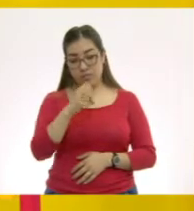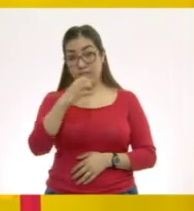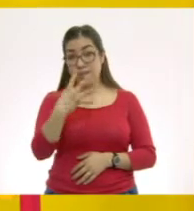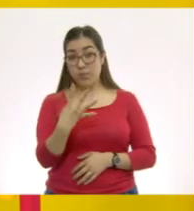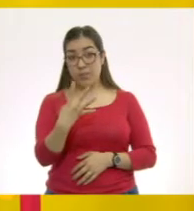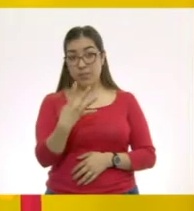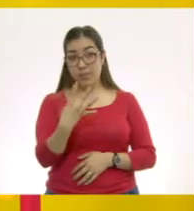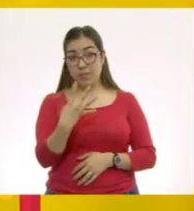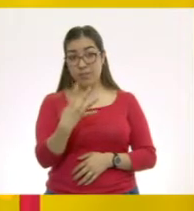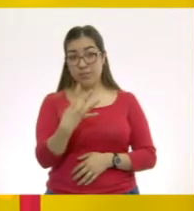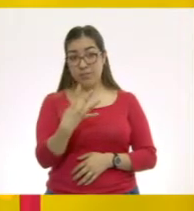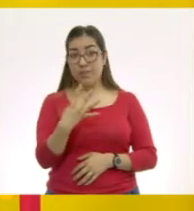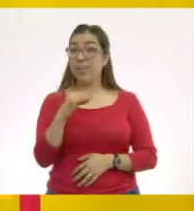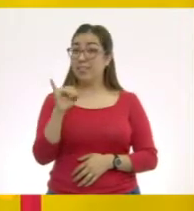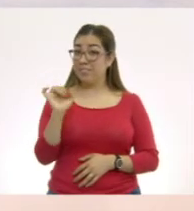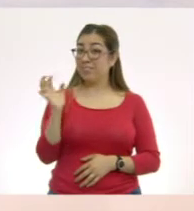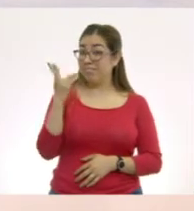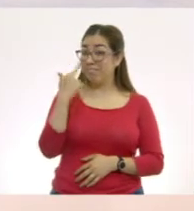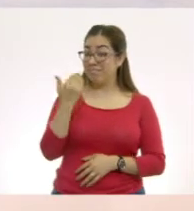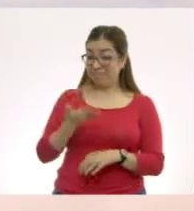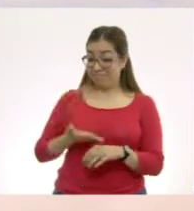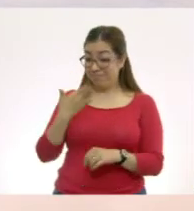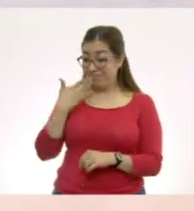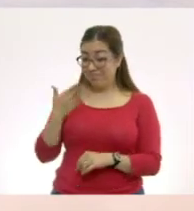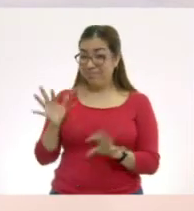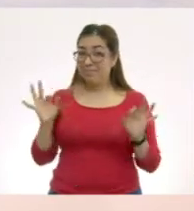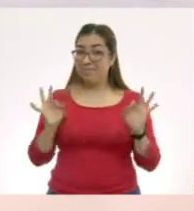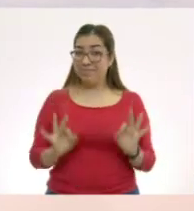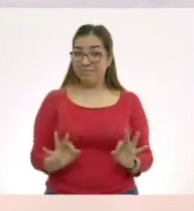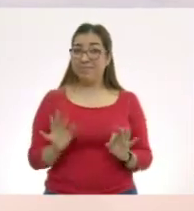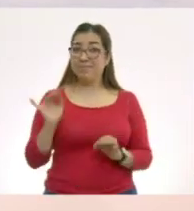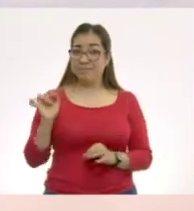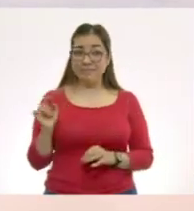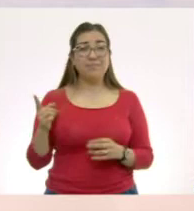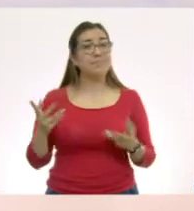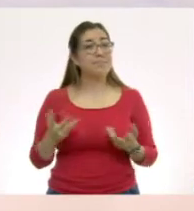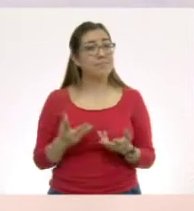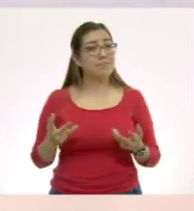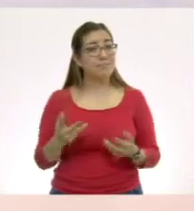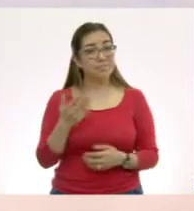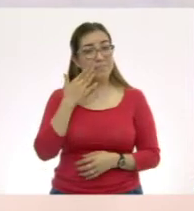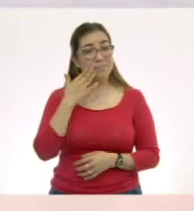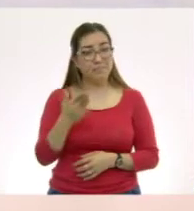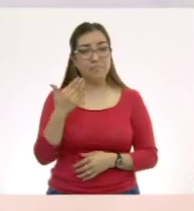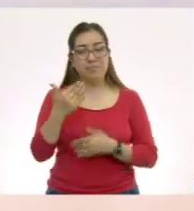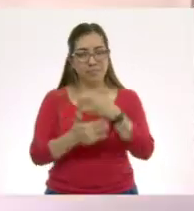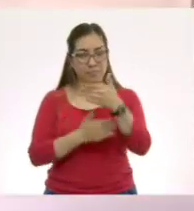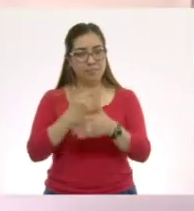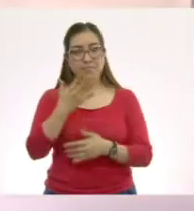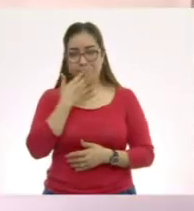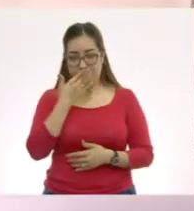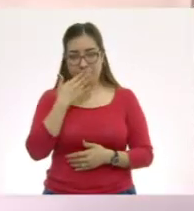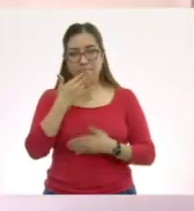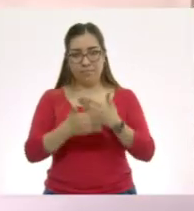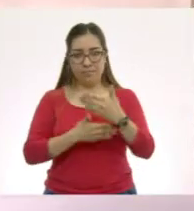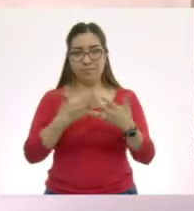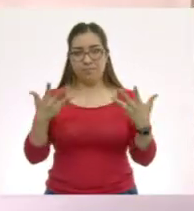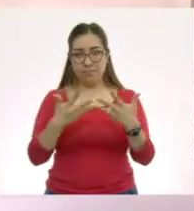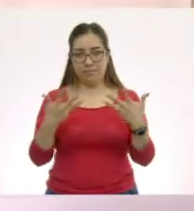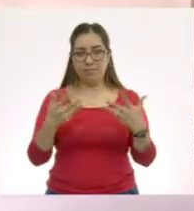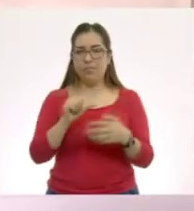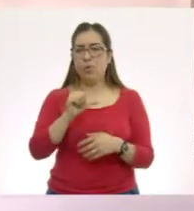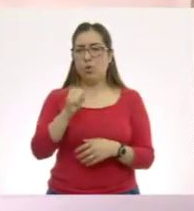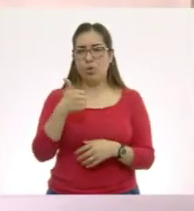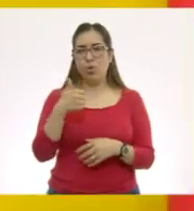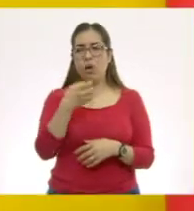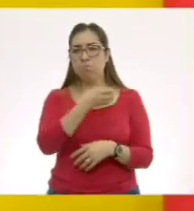23, 24, muy bien. Correcto, Pepe. Maestra. Sí pudiste hacerlo. Vamos bien. Vamos bien. Vamos a construir otra sucesión.